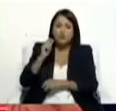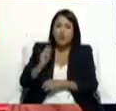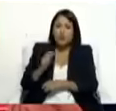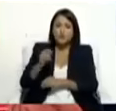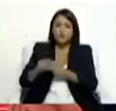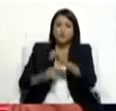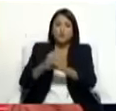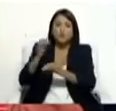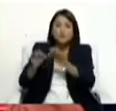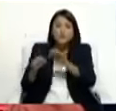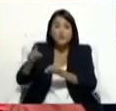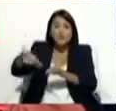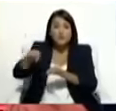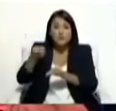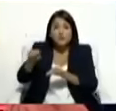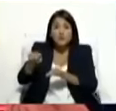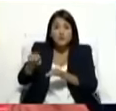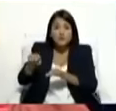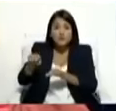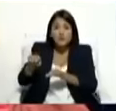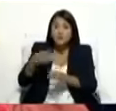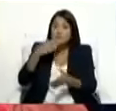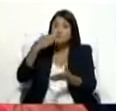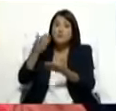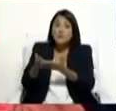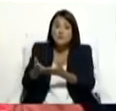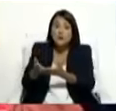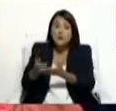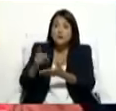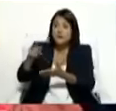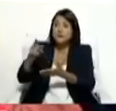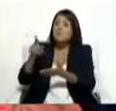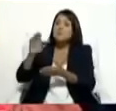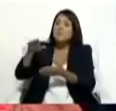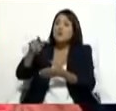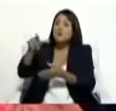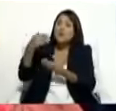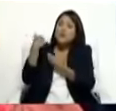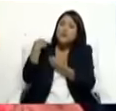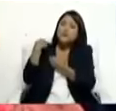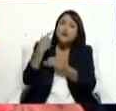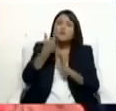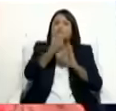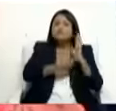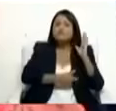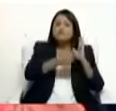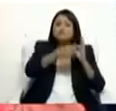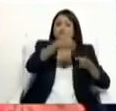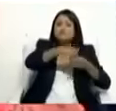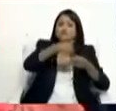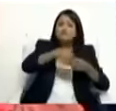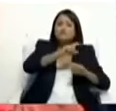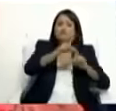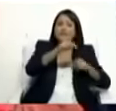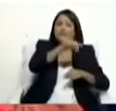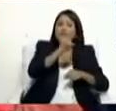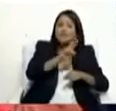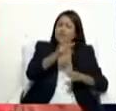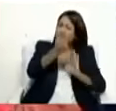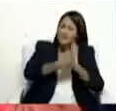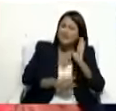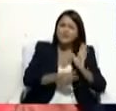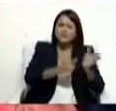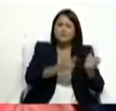la Corte Internacional de Justicia y pide que esa corte suspenda el referendo consultivo. Es decir, que